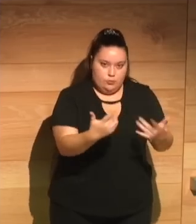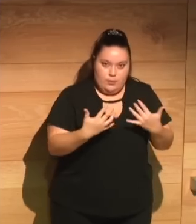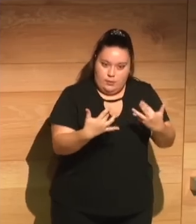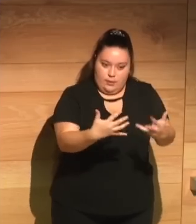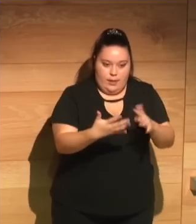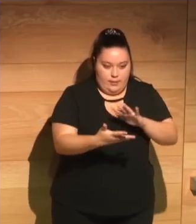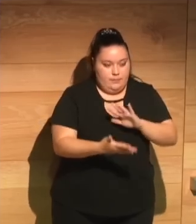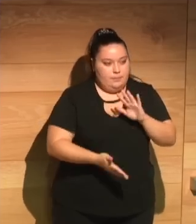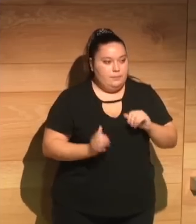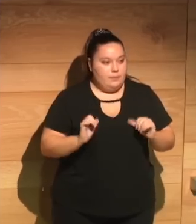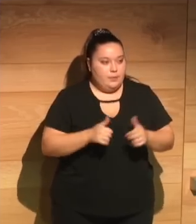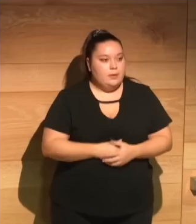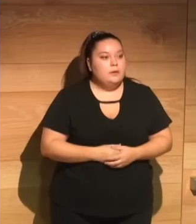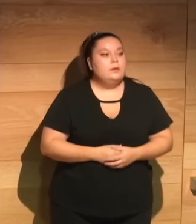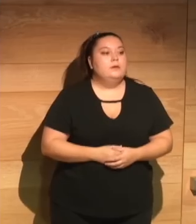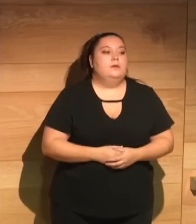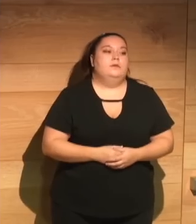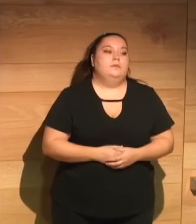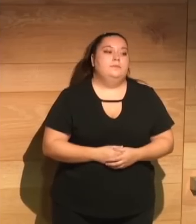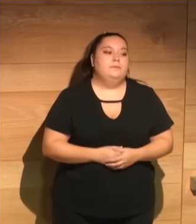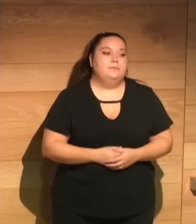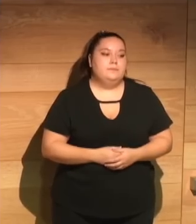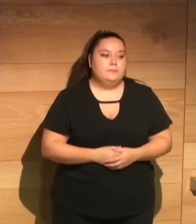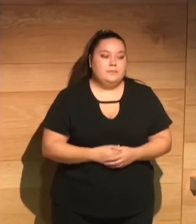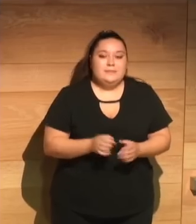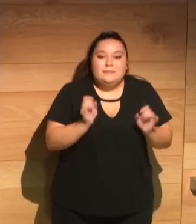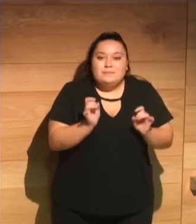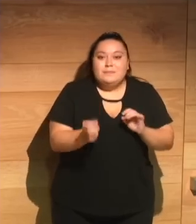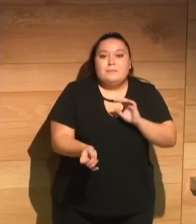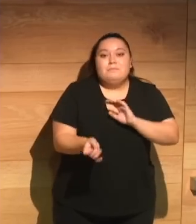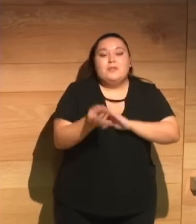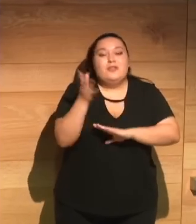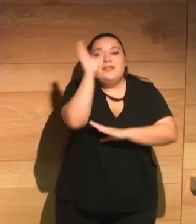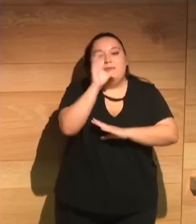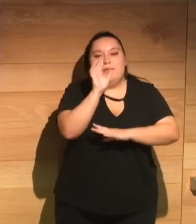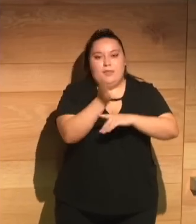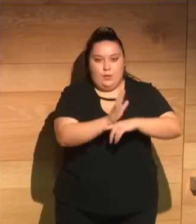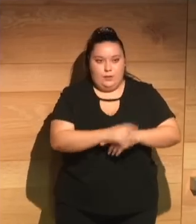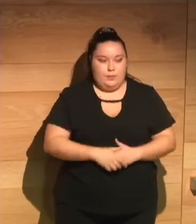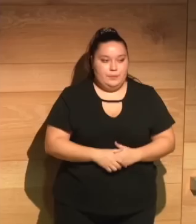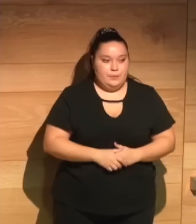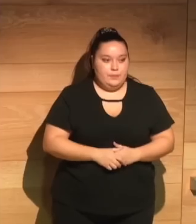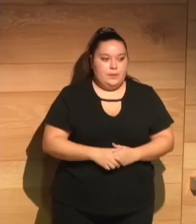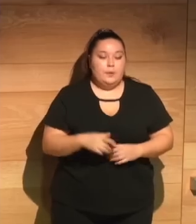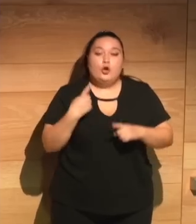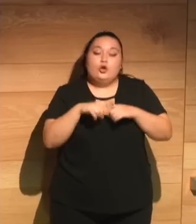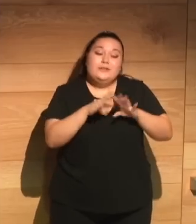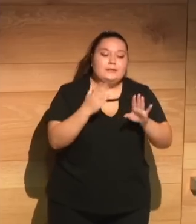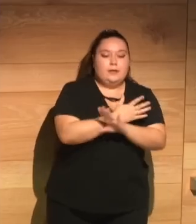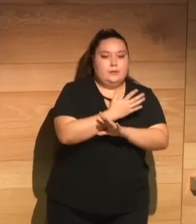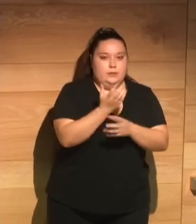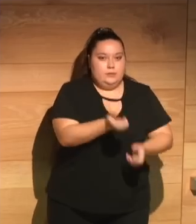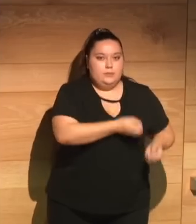cine. 71 años y 3 semanas de la invención de la ciencia cinematográfica. Claro, pero es que mucho antes yo creo que hay cosas que contar,